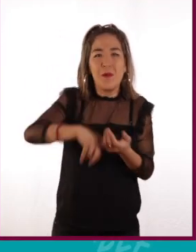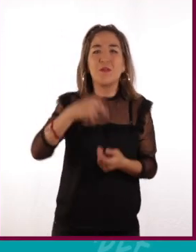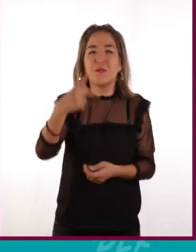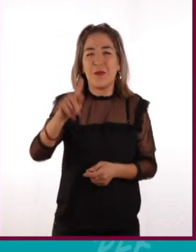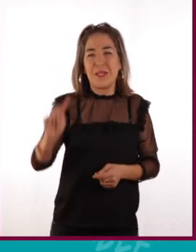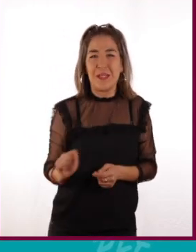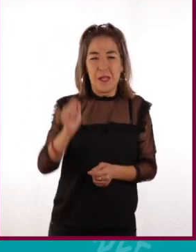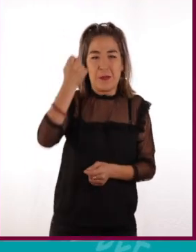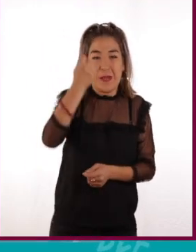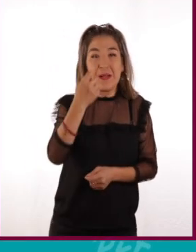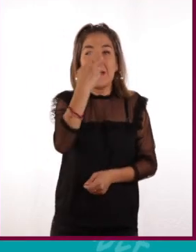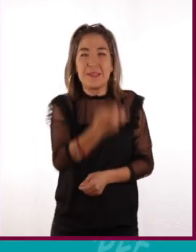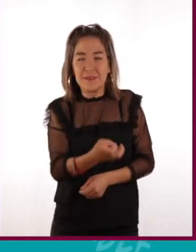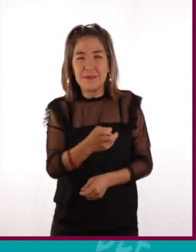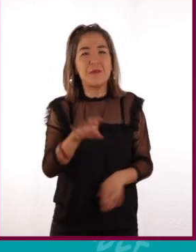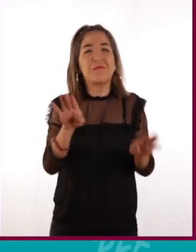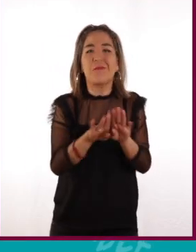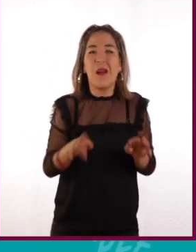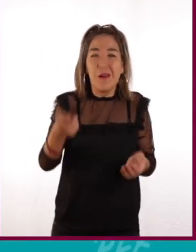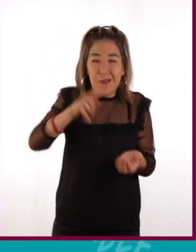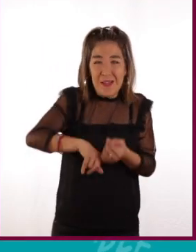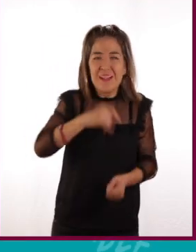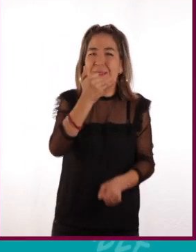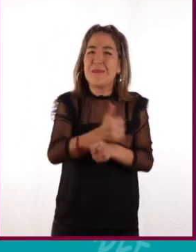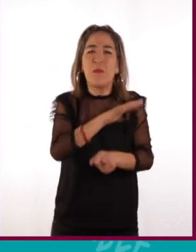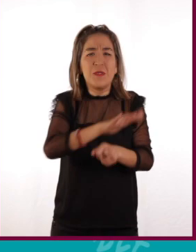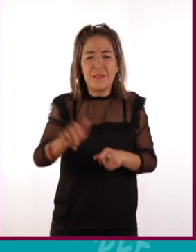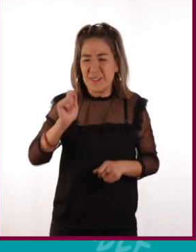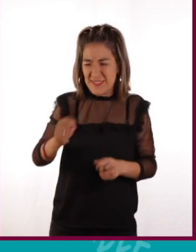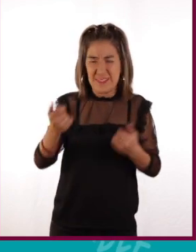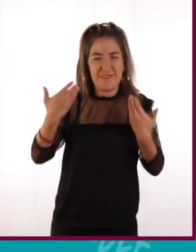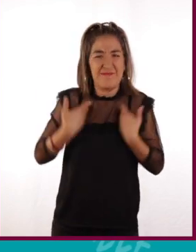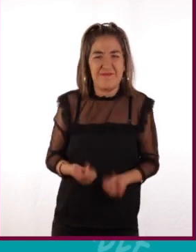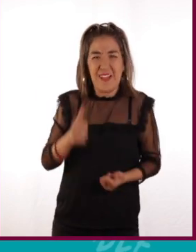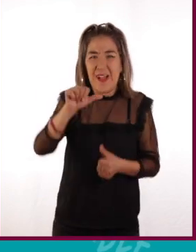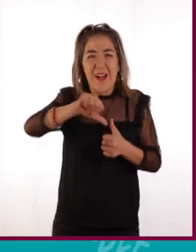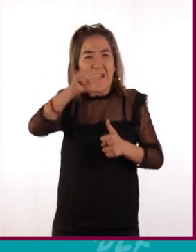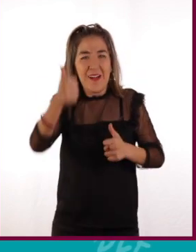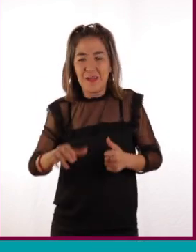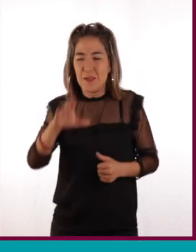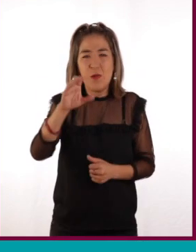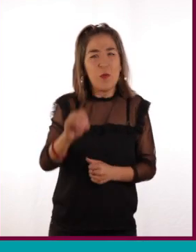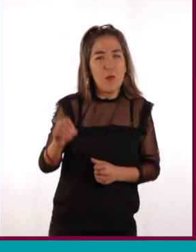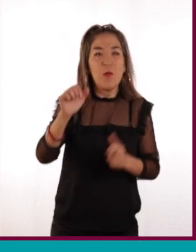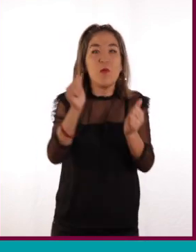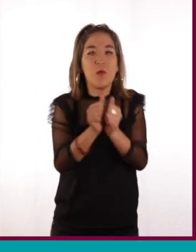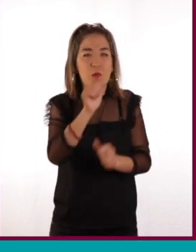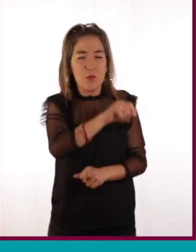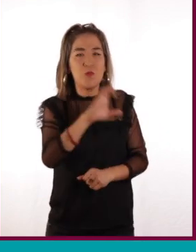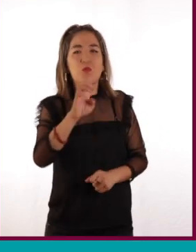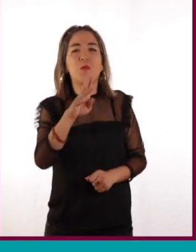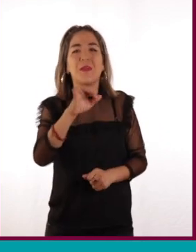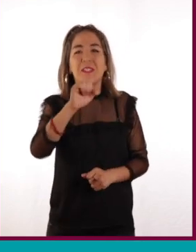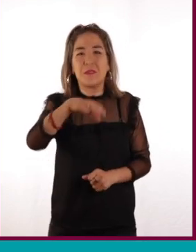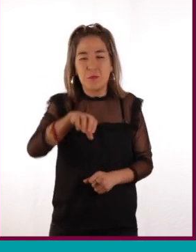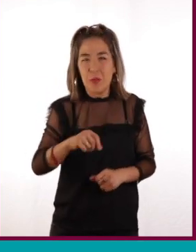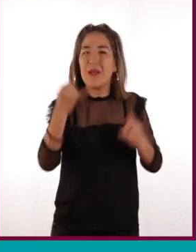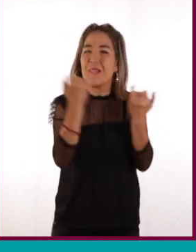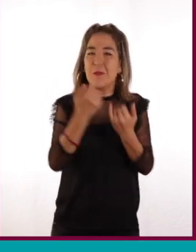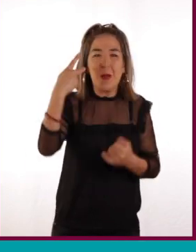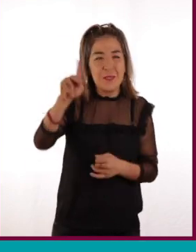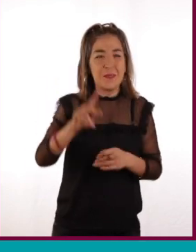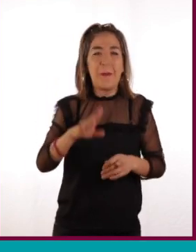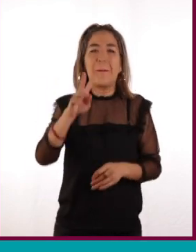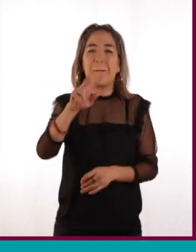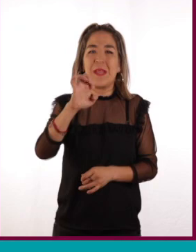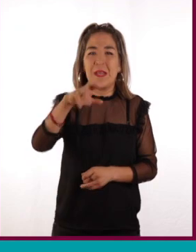progreso tecnológico. Es así que nos resultaría imposible comprender al Art Deco sin entender el cubismo y el arte